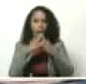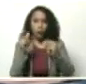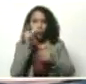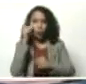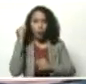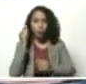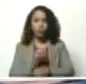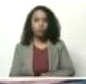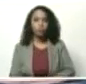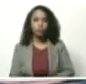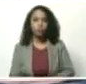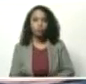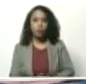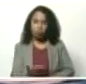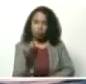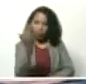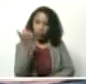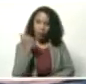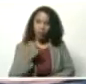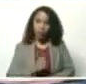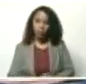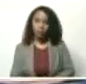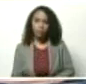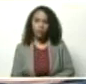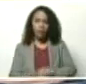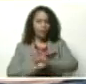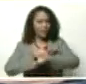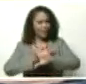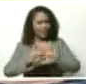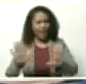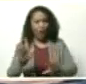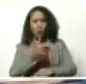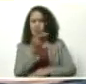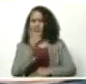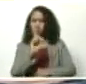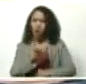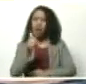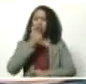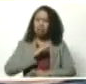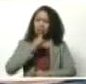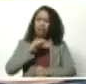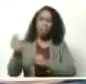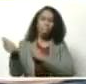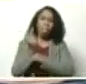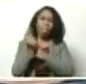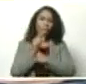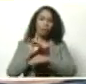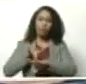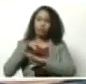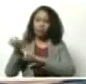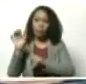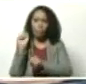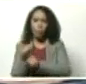todas vengan ya basta de aguantar insultos vejámenes